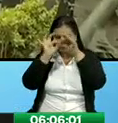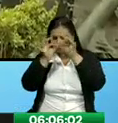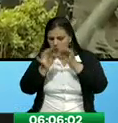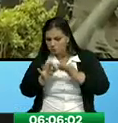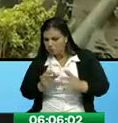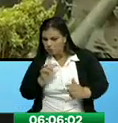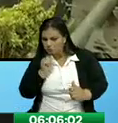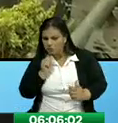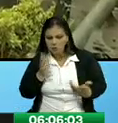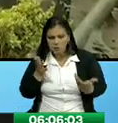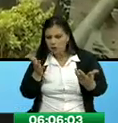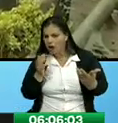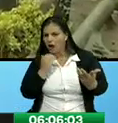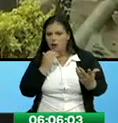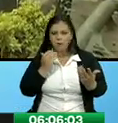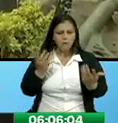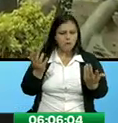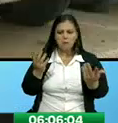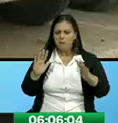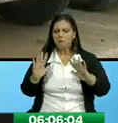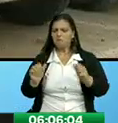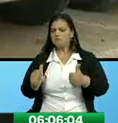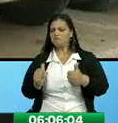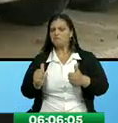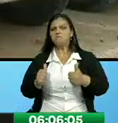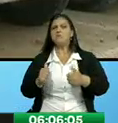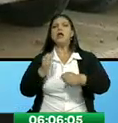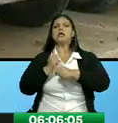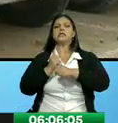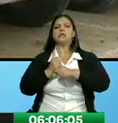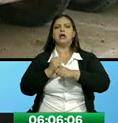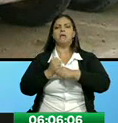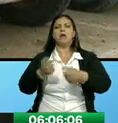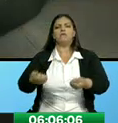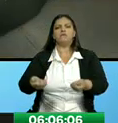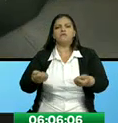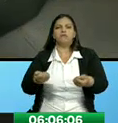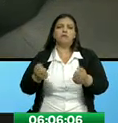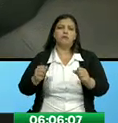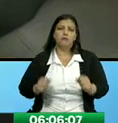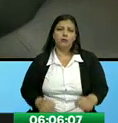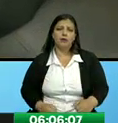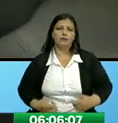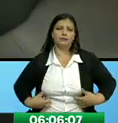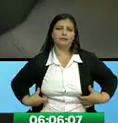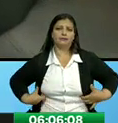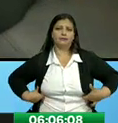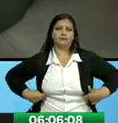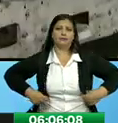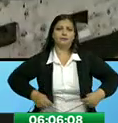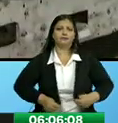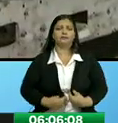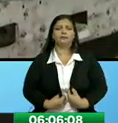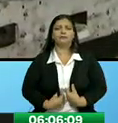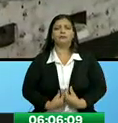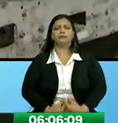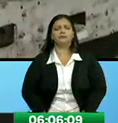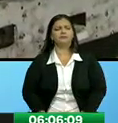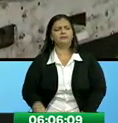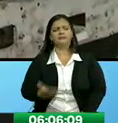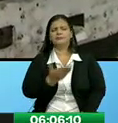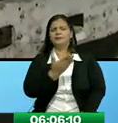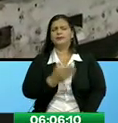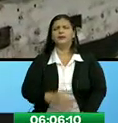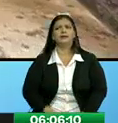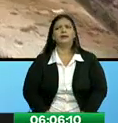la ligera de ver las cosas, de ver la vida. Oye, a veces uno se muestra cada vez con gente tarada. Yo veo cada vez que veo